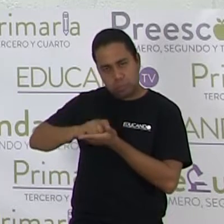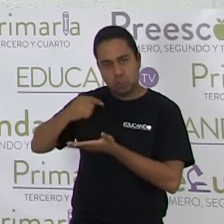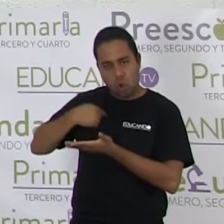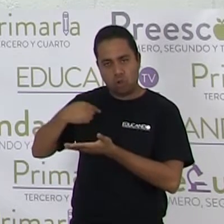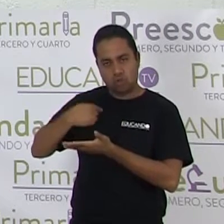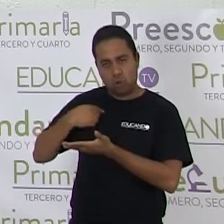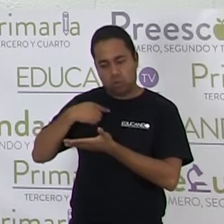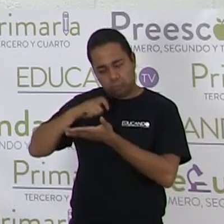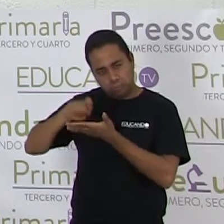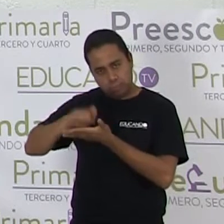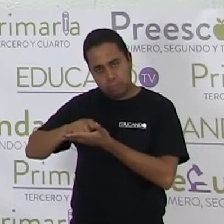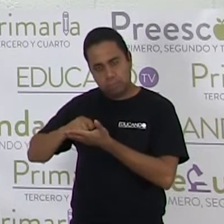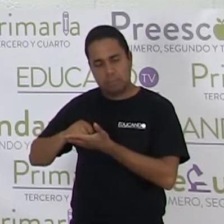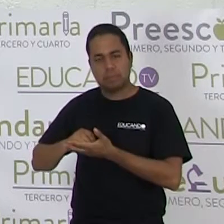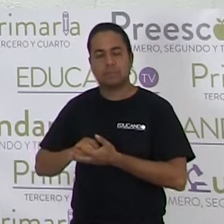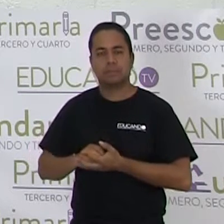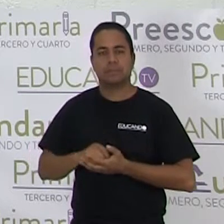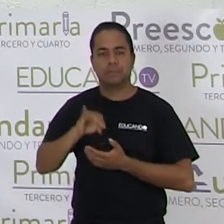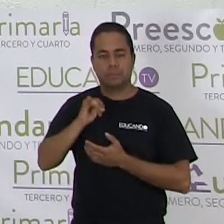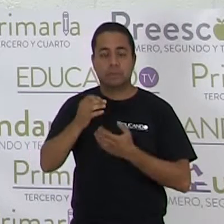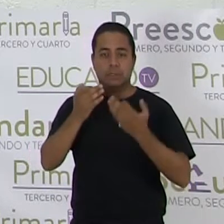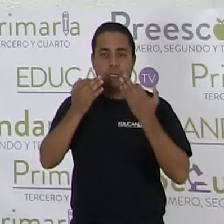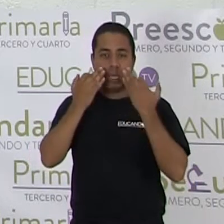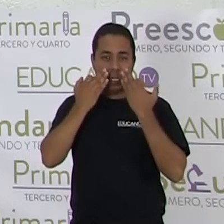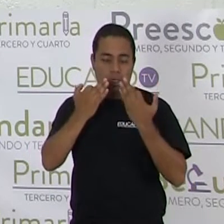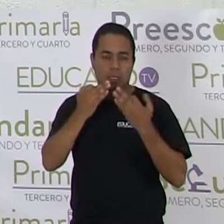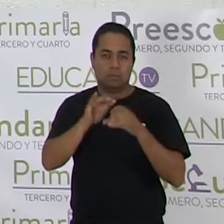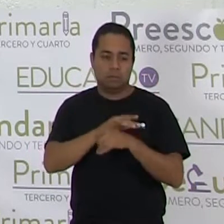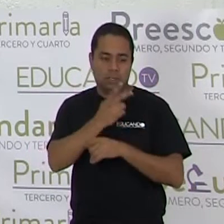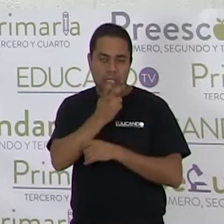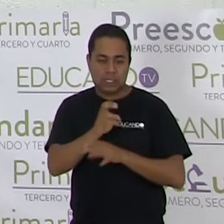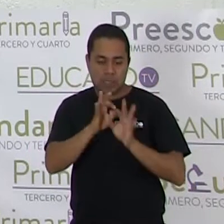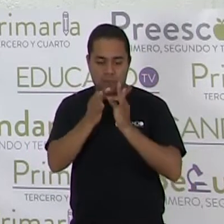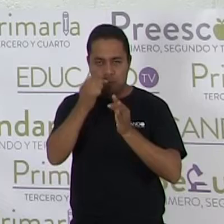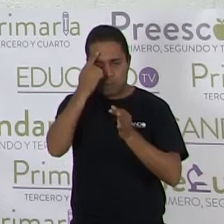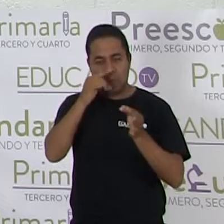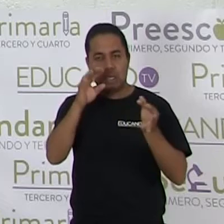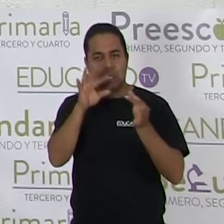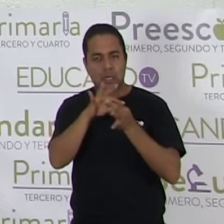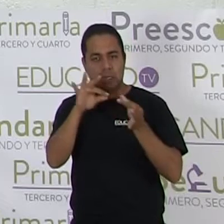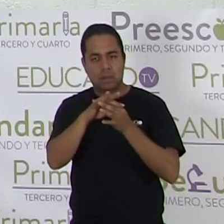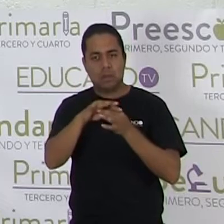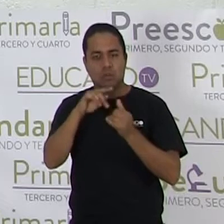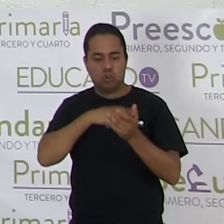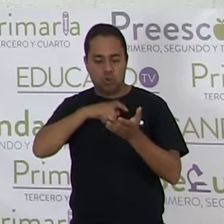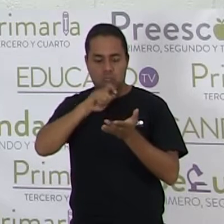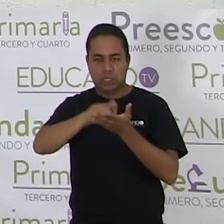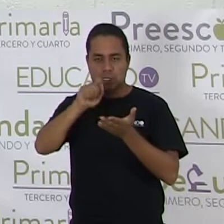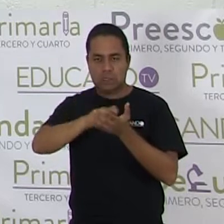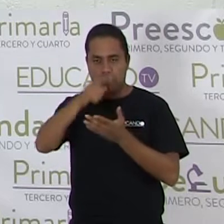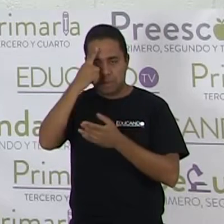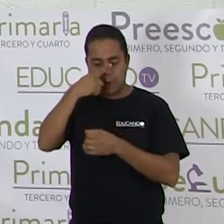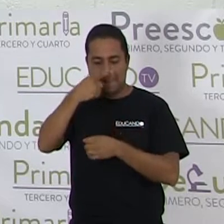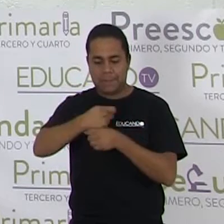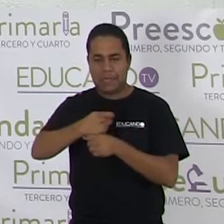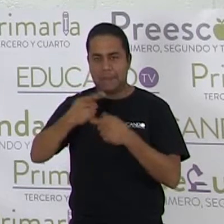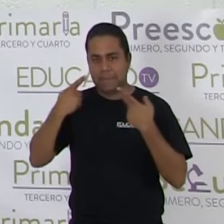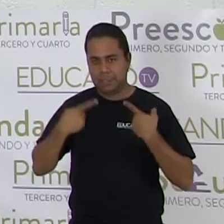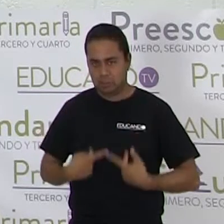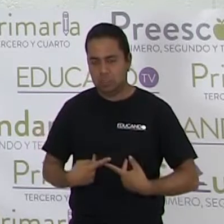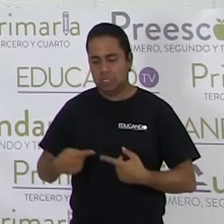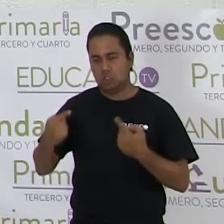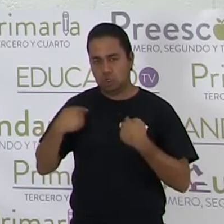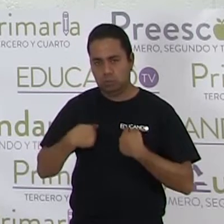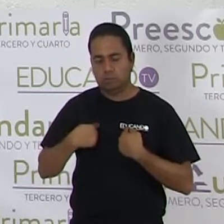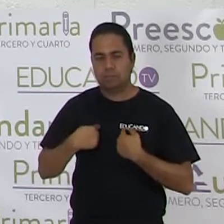Mucha atención, porque este tipo de narración va a ser en primera persona.